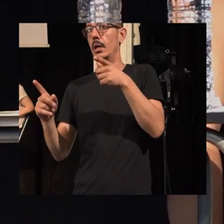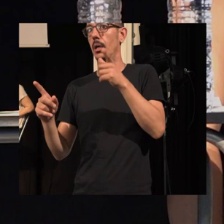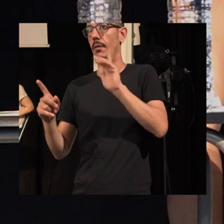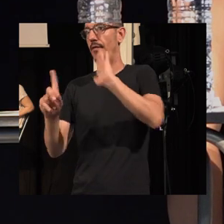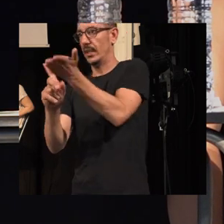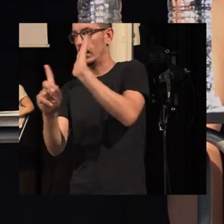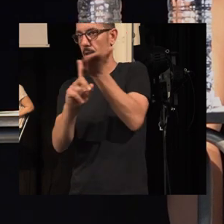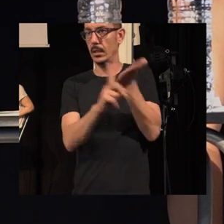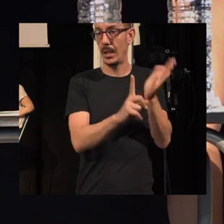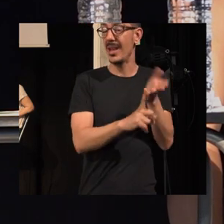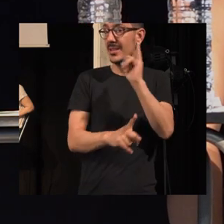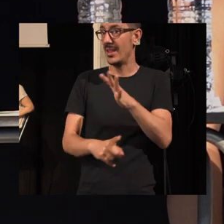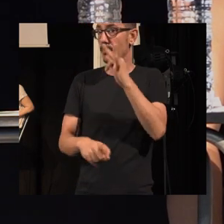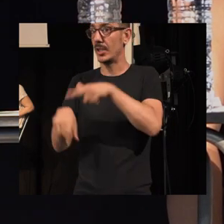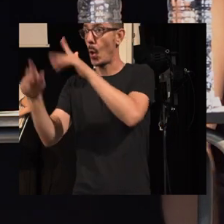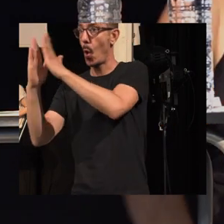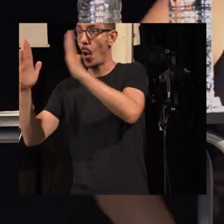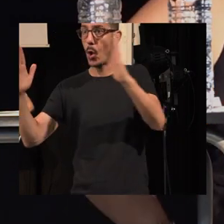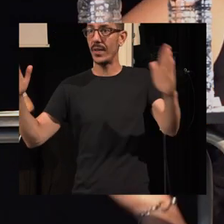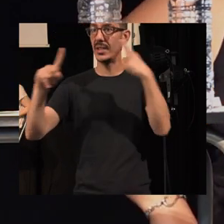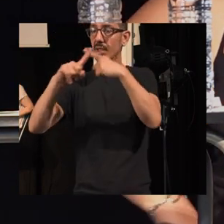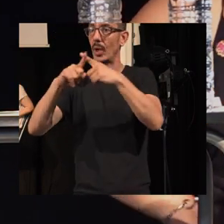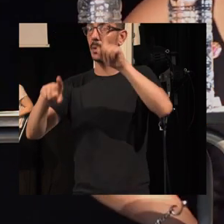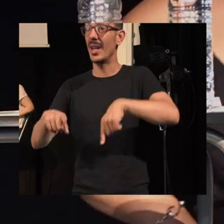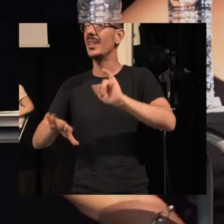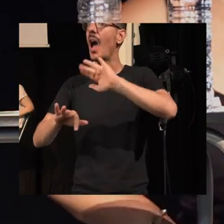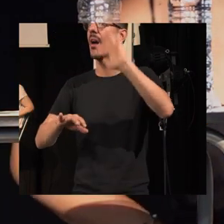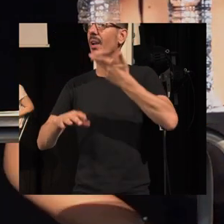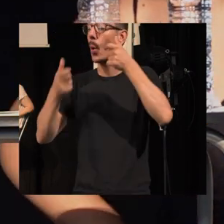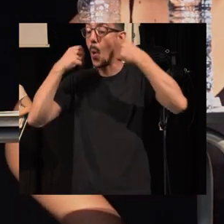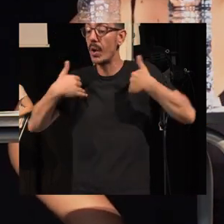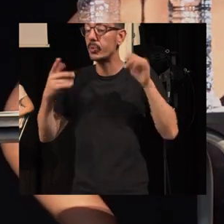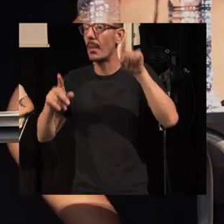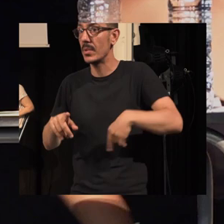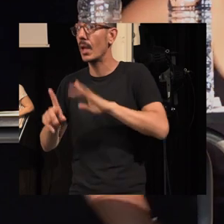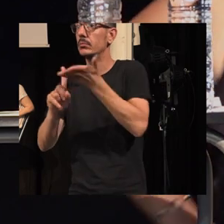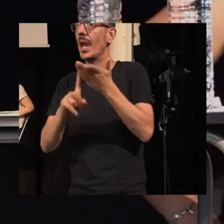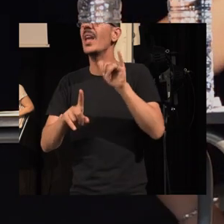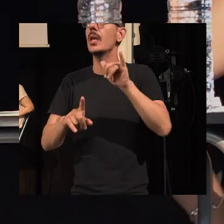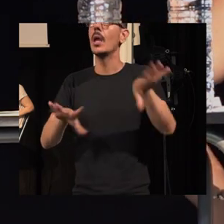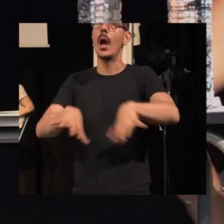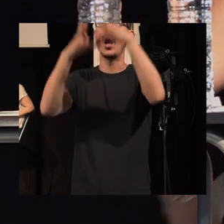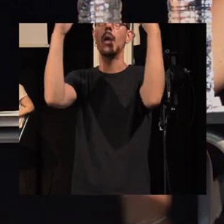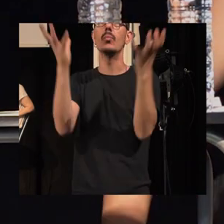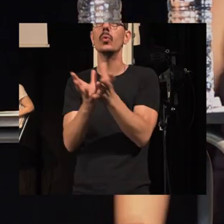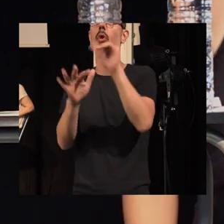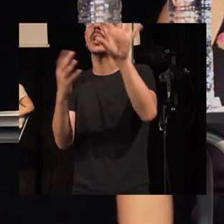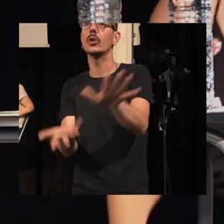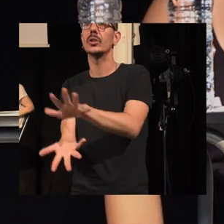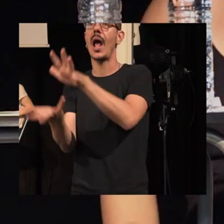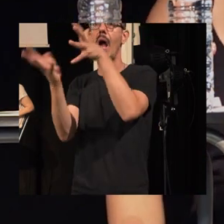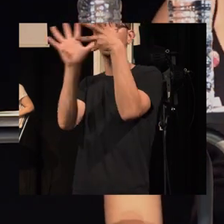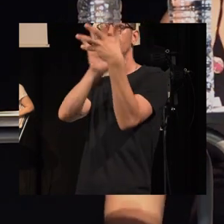los órdenes sexuales, afecta a los cuerpos, pero afecta al mundo y a sus tránsitos. Entonces,